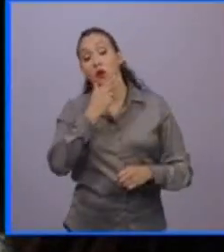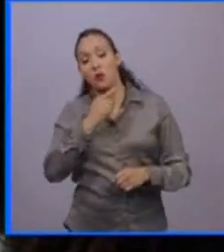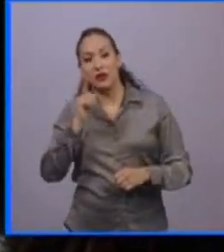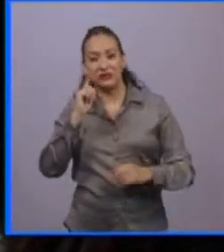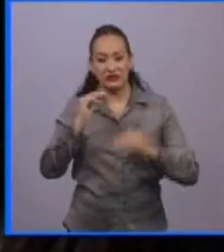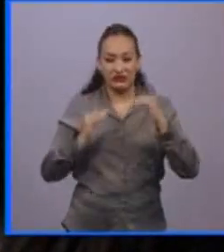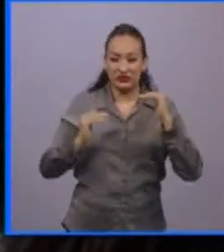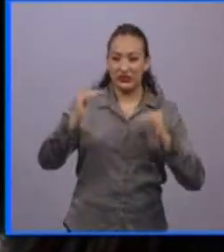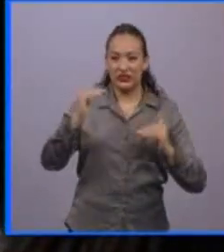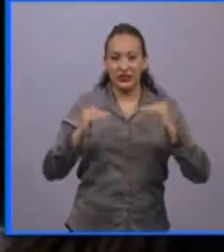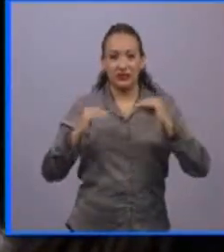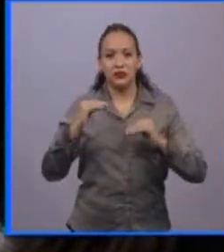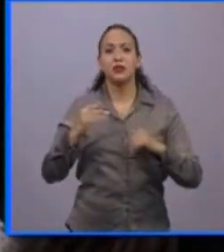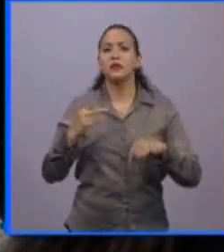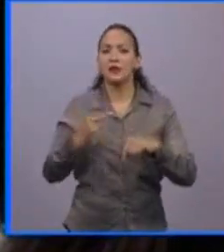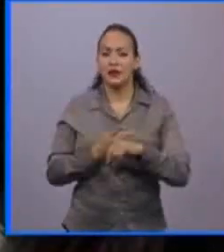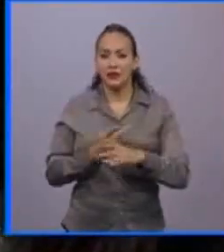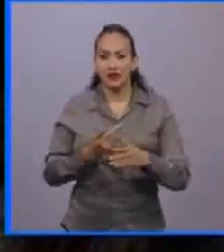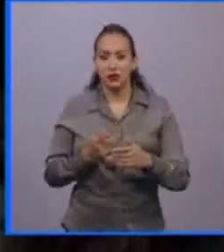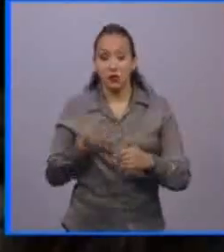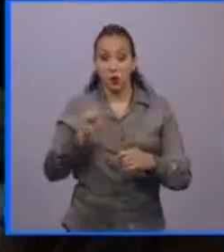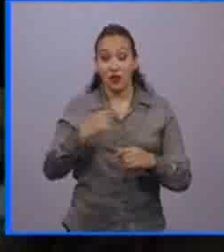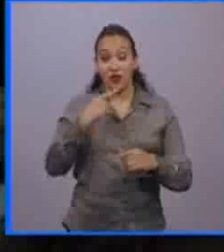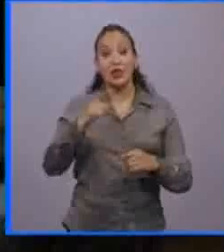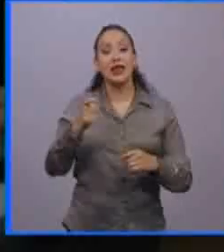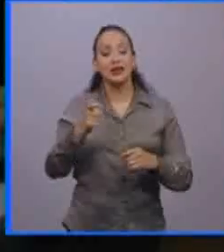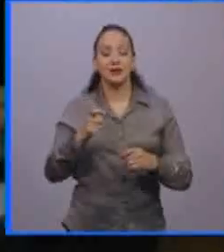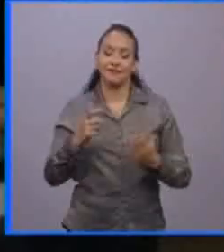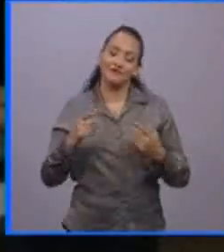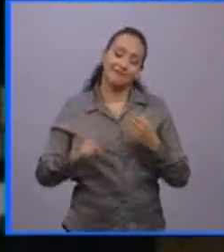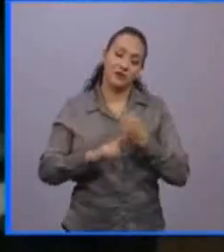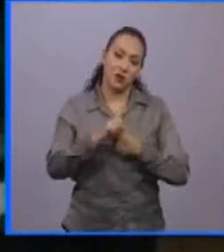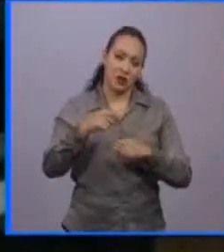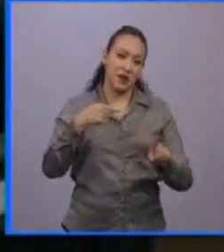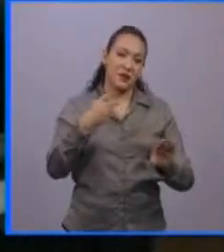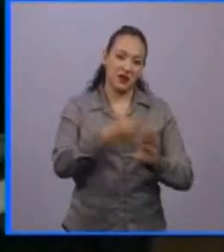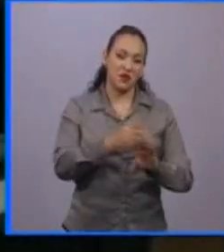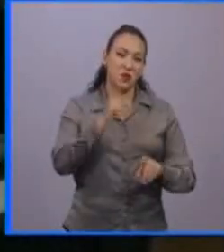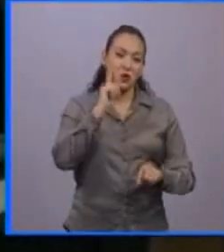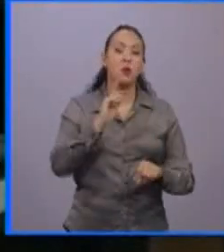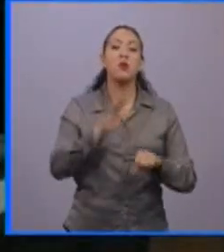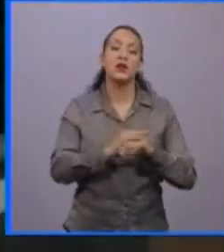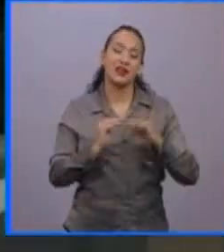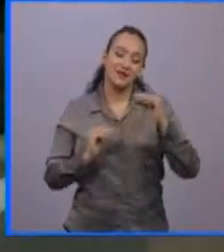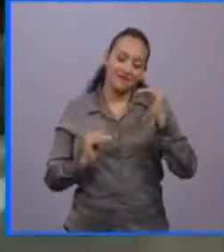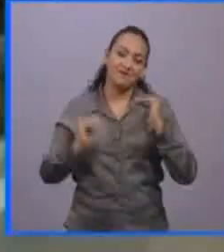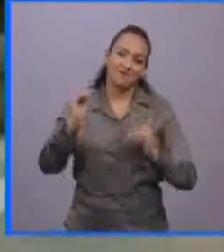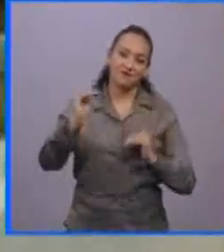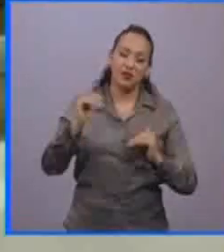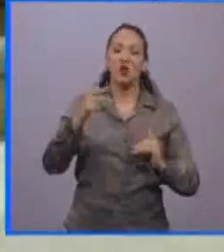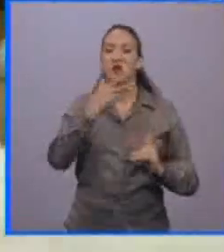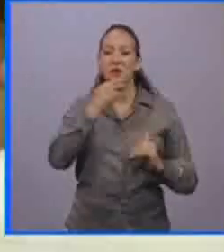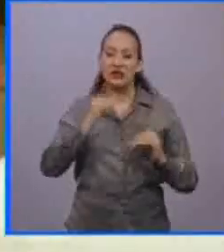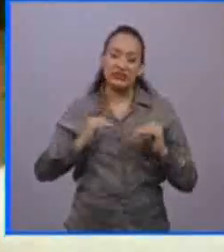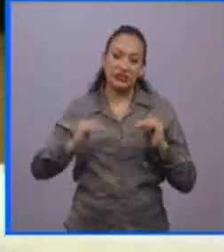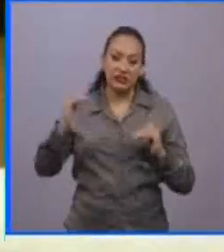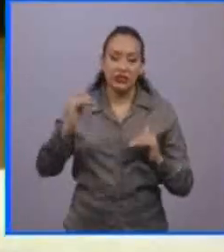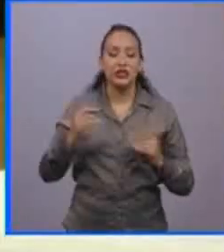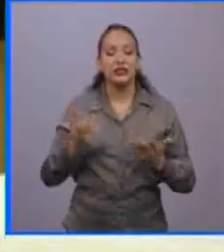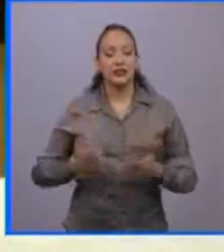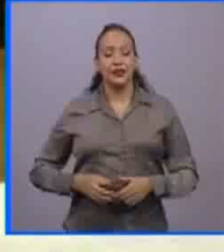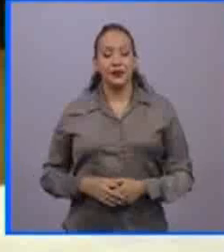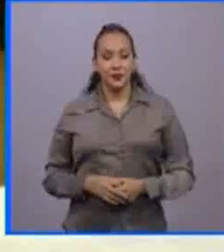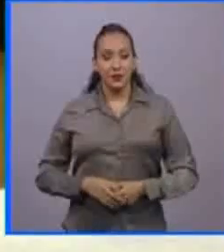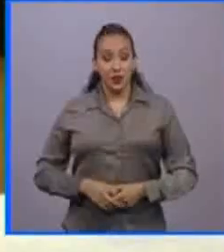una salida de este tipo únicamente las perjudica por encontrarse en situación de desigualdad frente al agresor o al posible